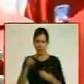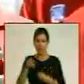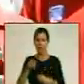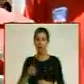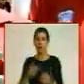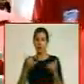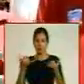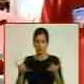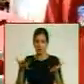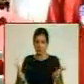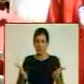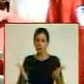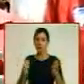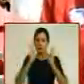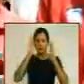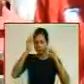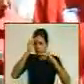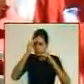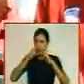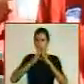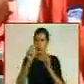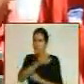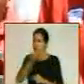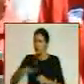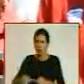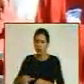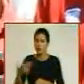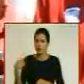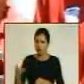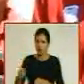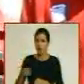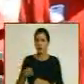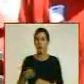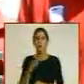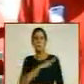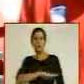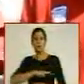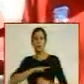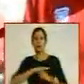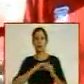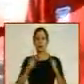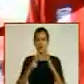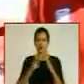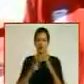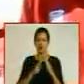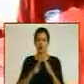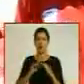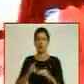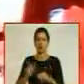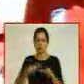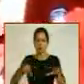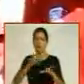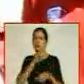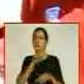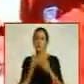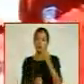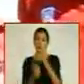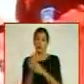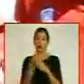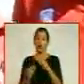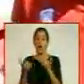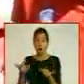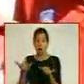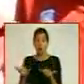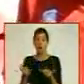estos momentos nos hemos abocado a traer todo el personal que teníamos en la misión vivienda en Los Rosales, que están construyendo 600 casas